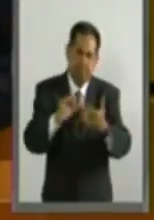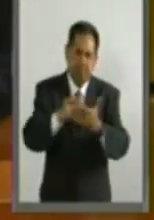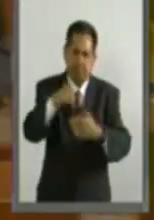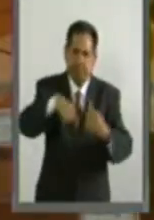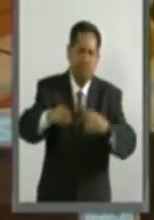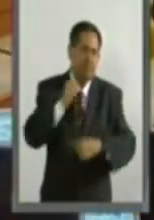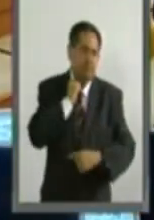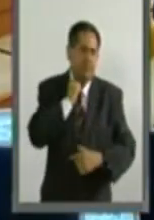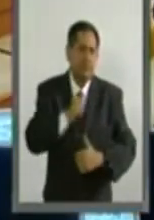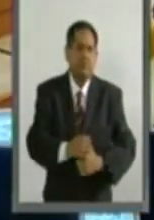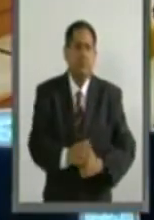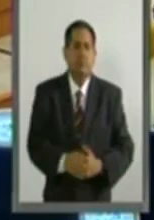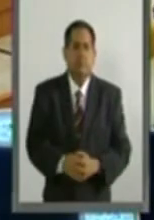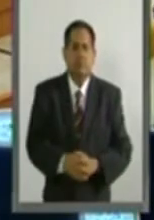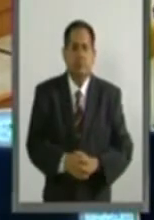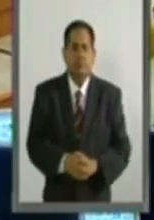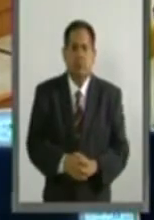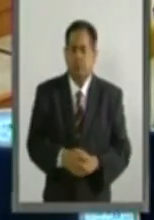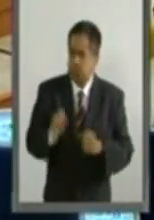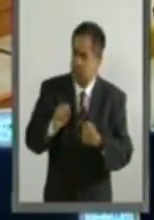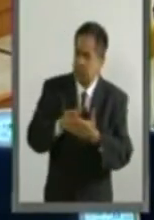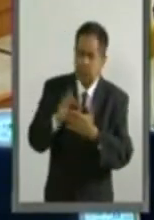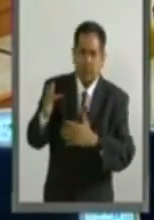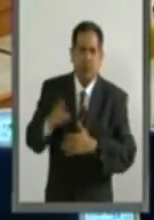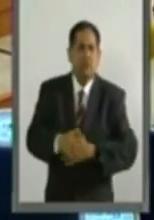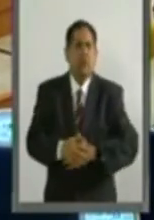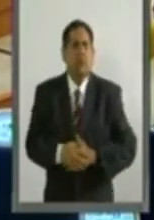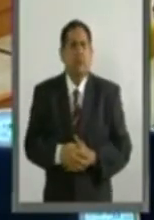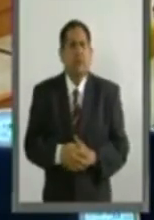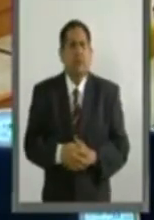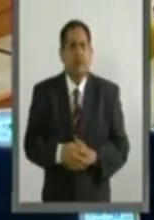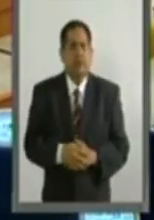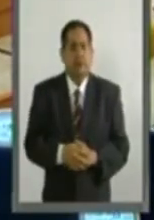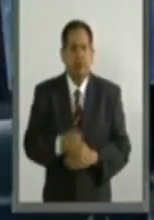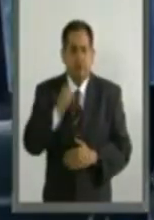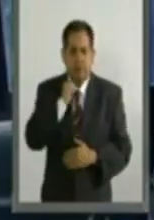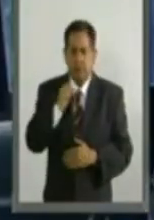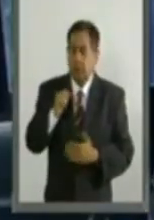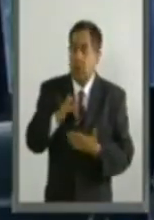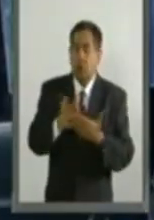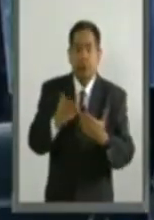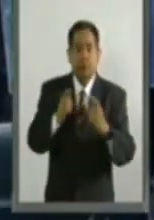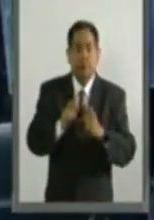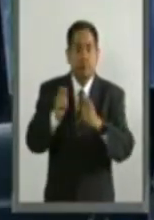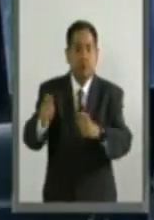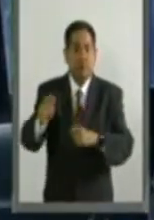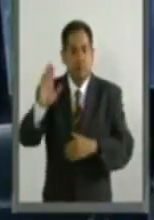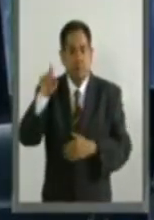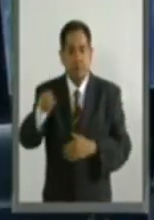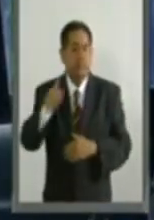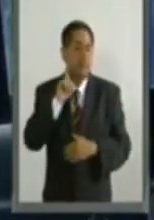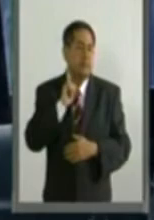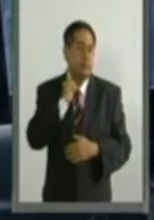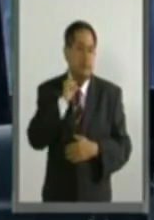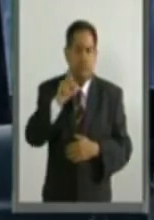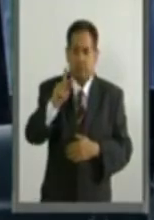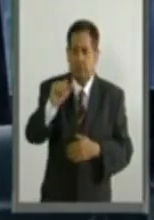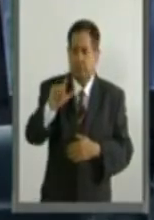senadores. Muchas gracias. Senador, tiene el uso de la palabra la senadora